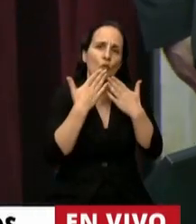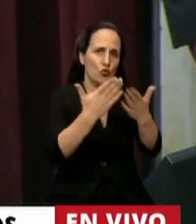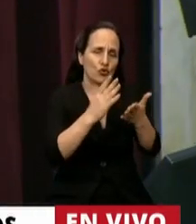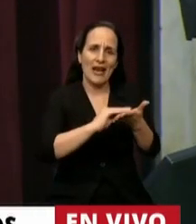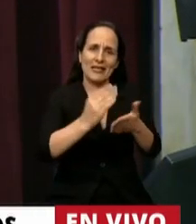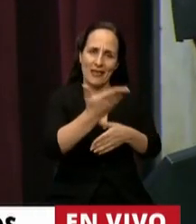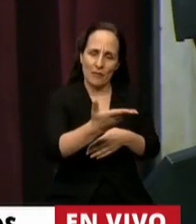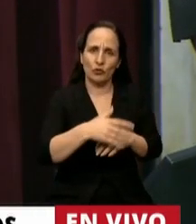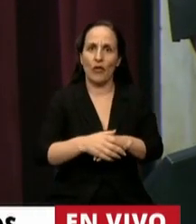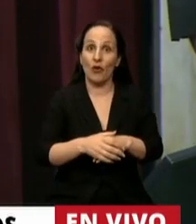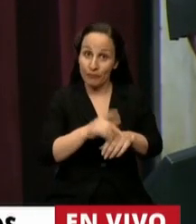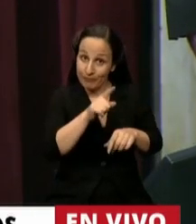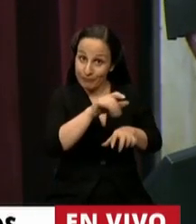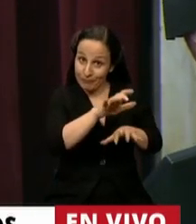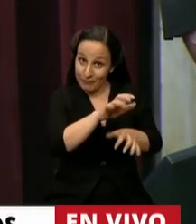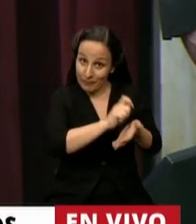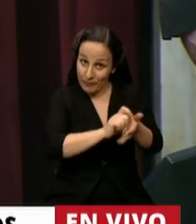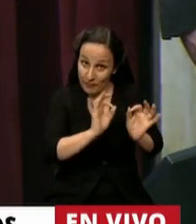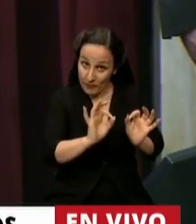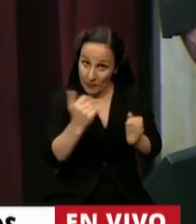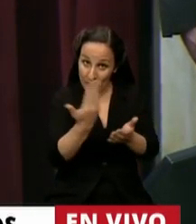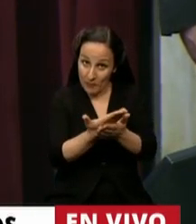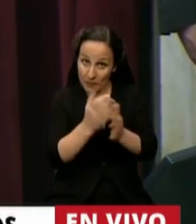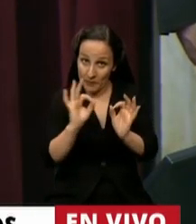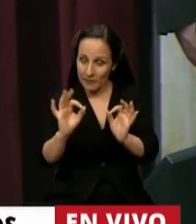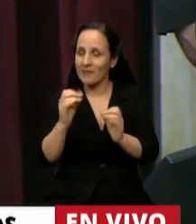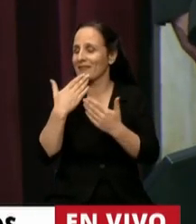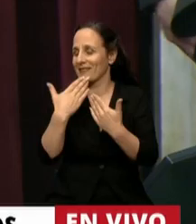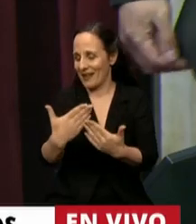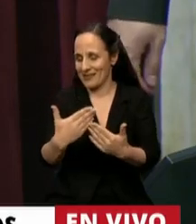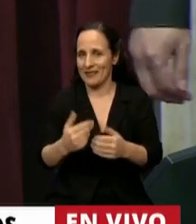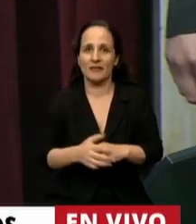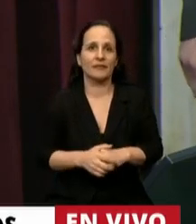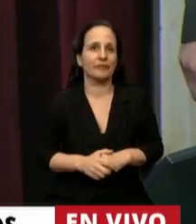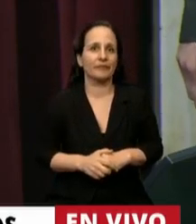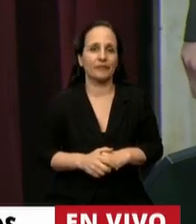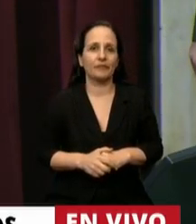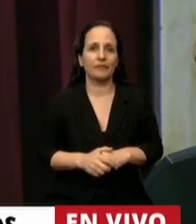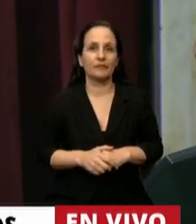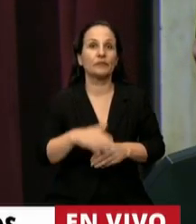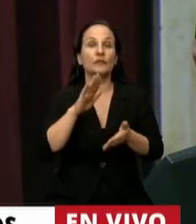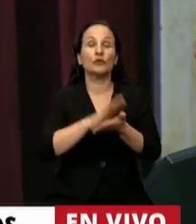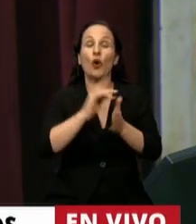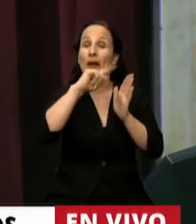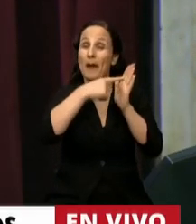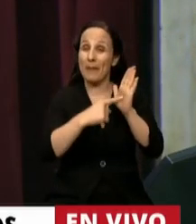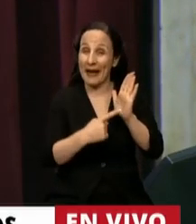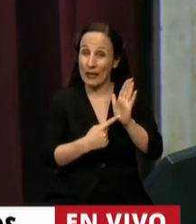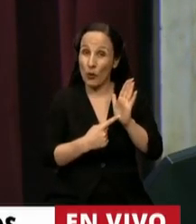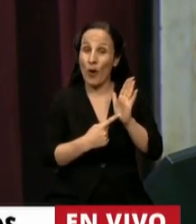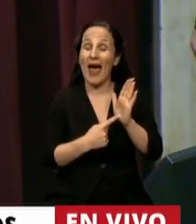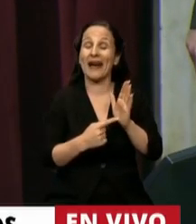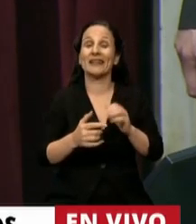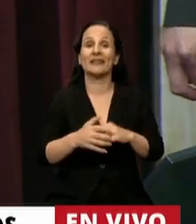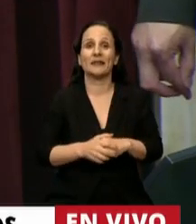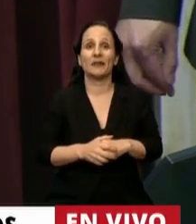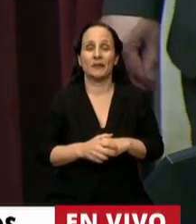diputado. Tomaron nota del planteo del diputado. Gracias. Para el tratamiento en particular, de acuerdo